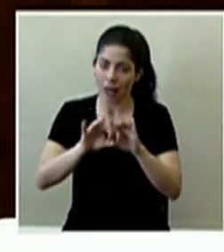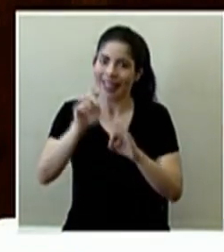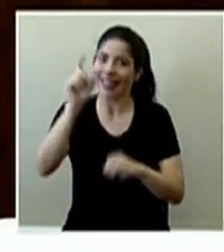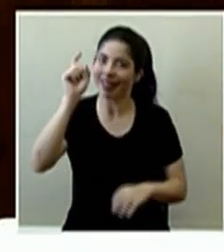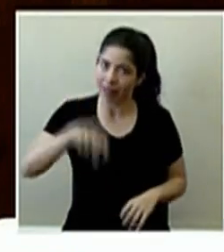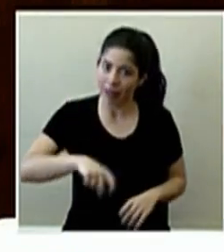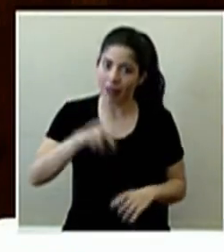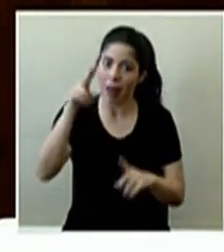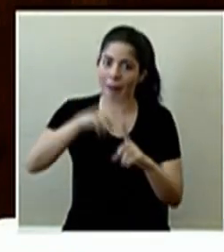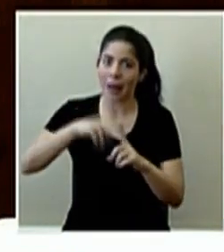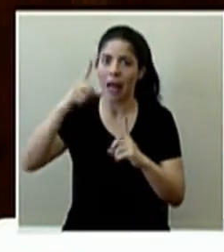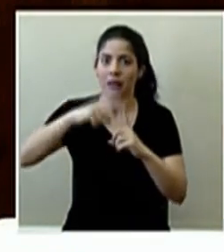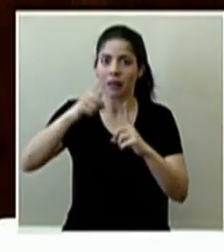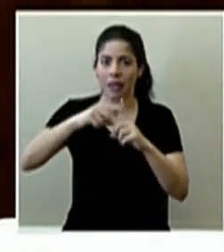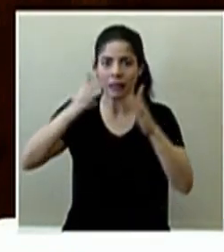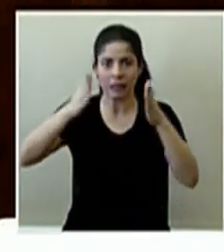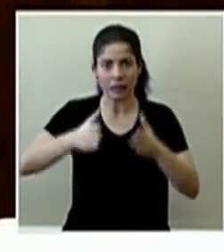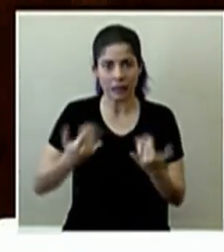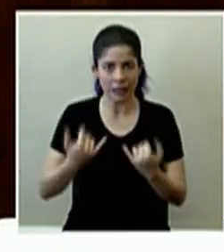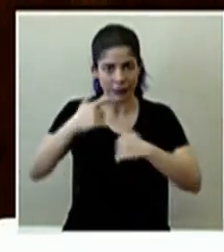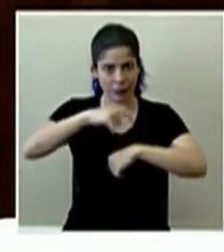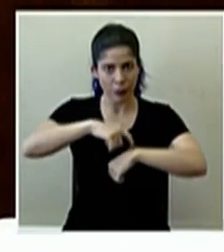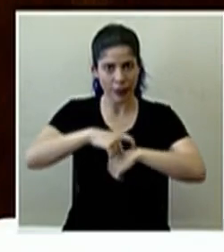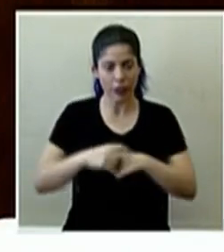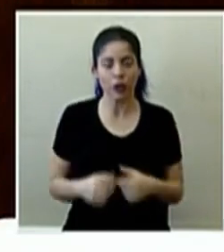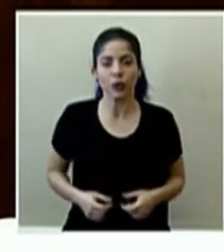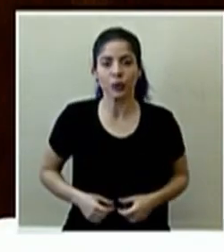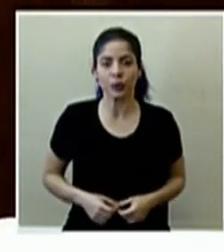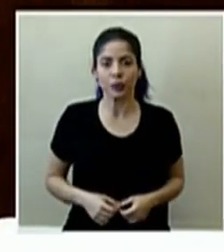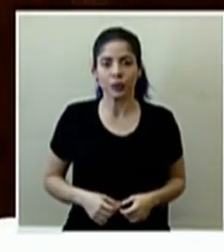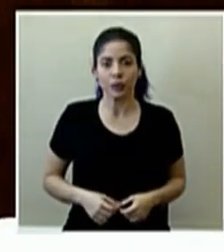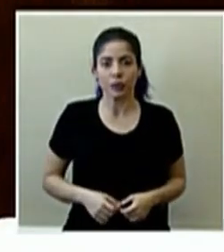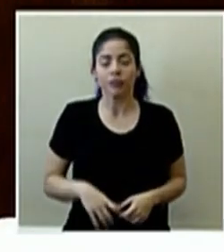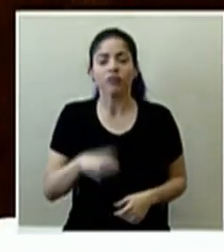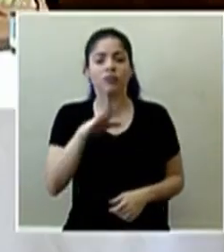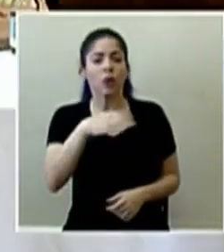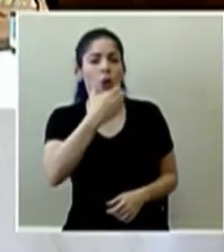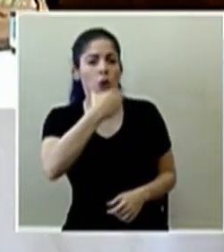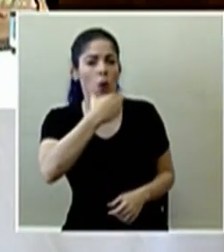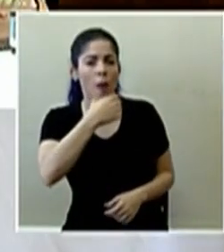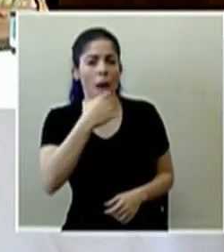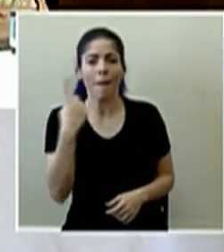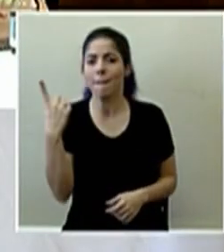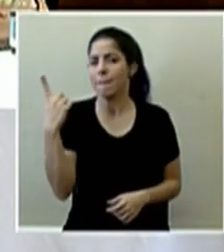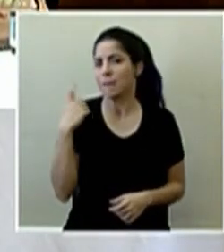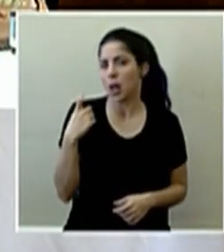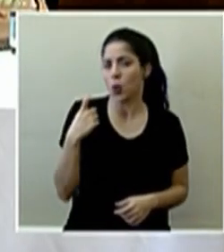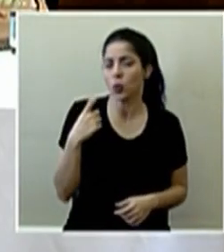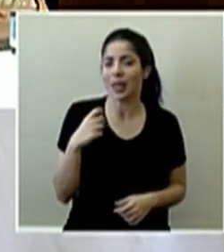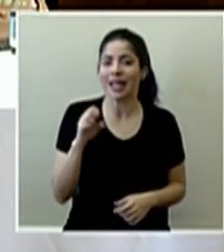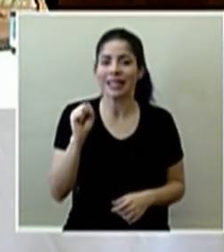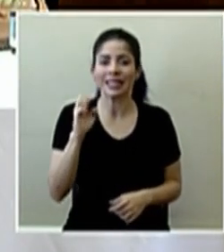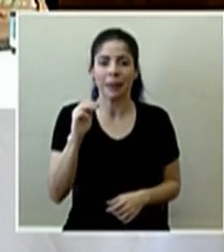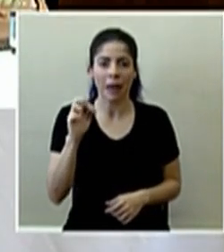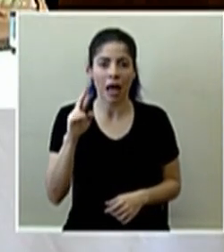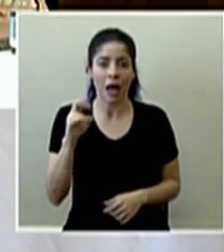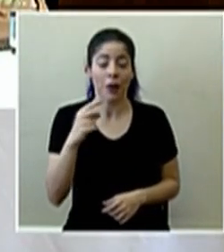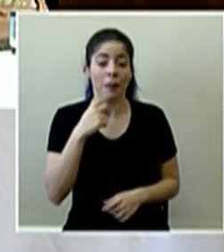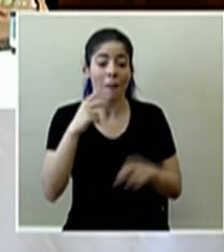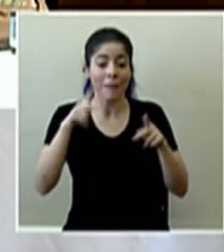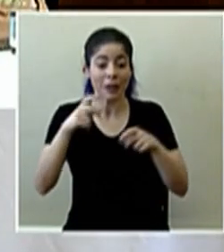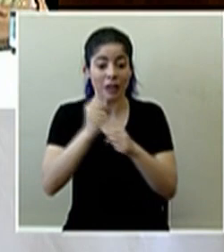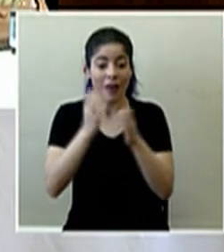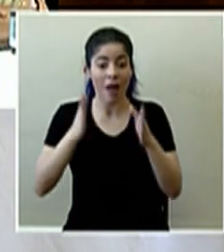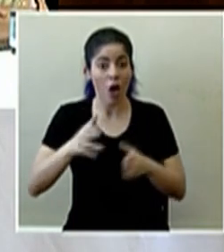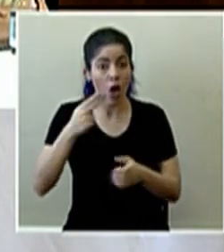que deben tomar los taxistas en este momento. Don Román, nos consulta el semanario. Funcionarios del Hospital